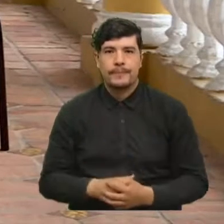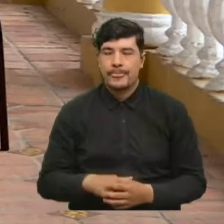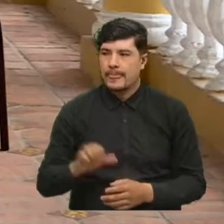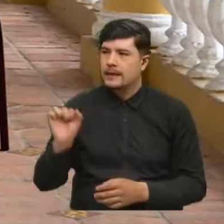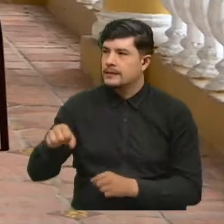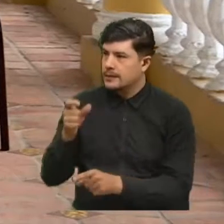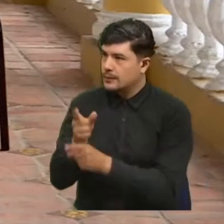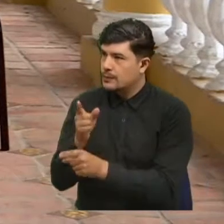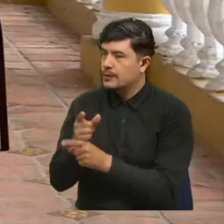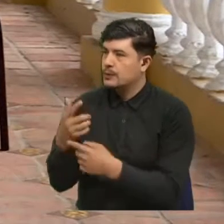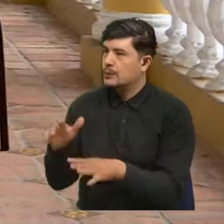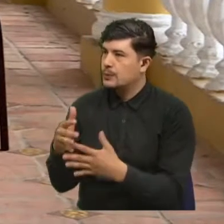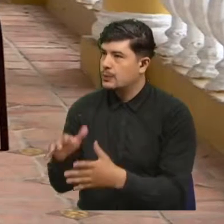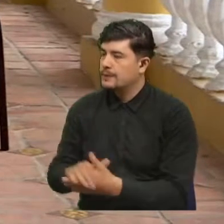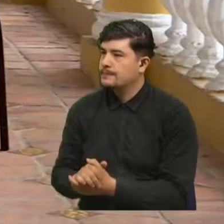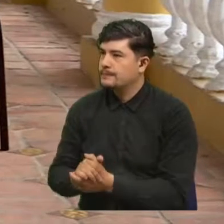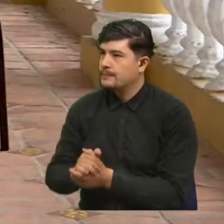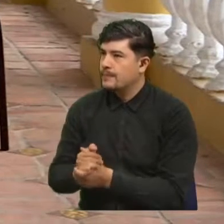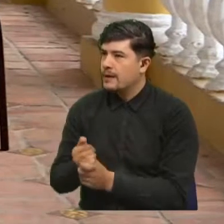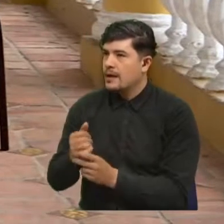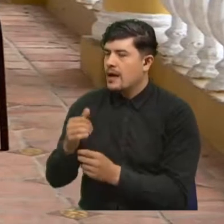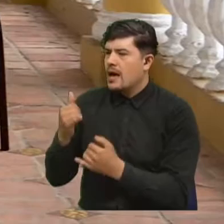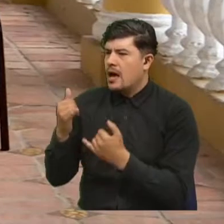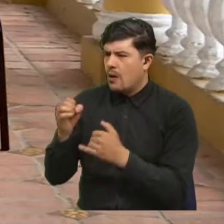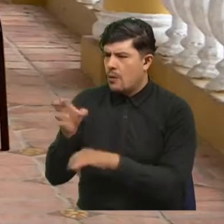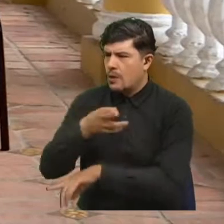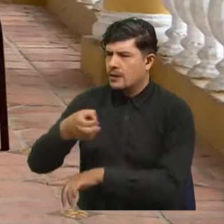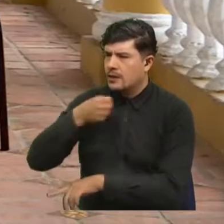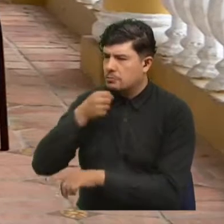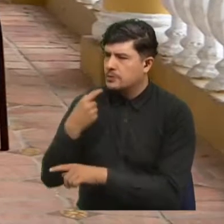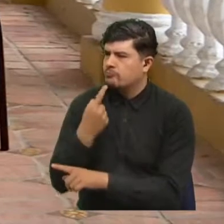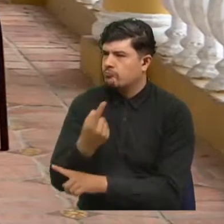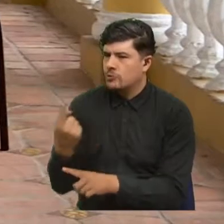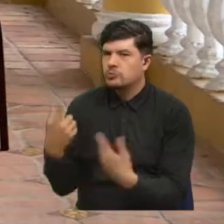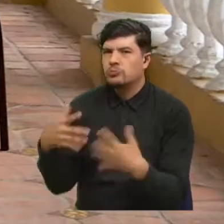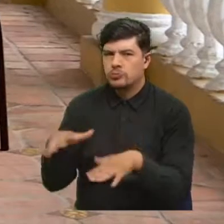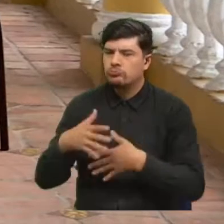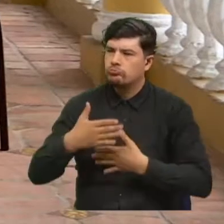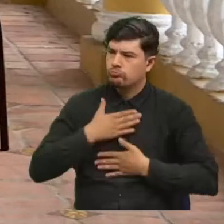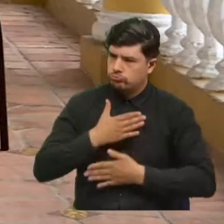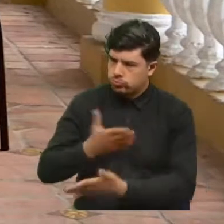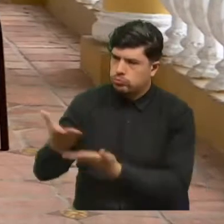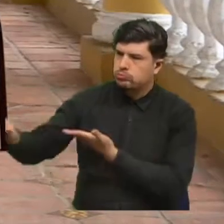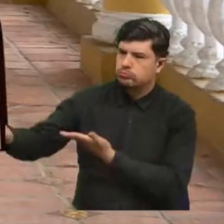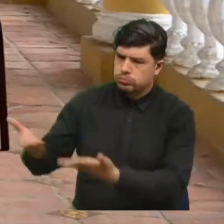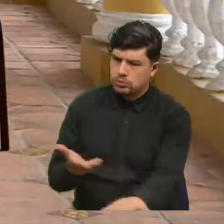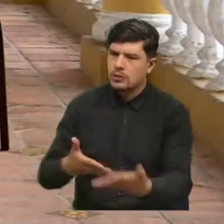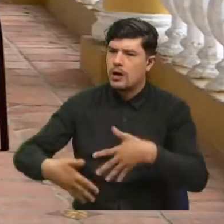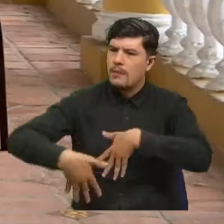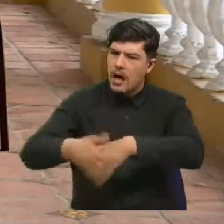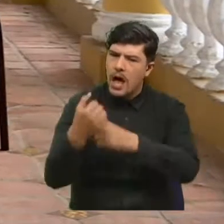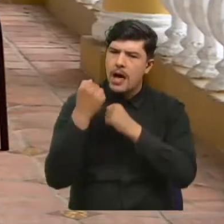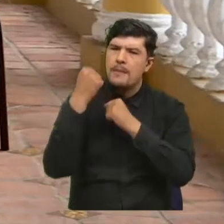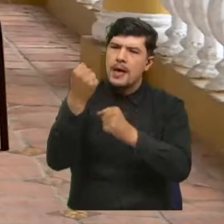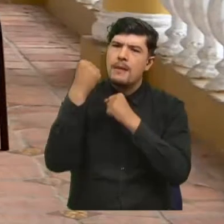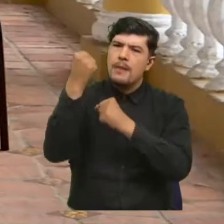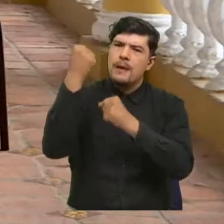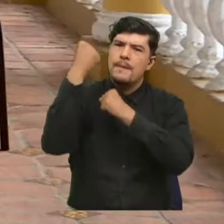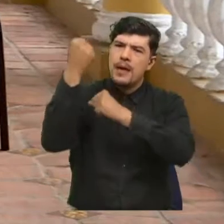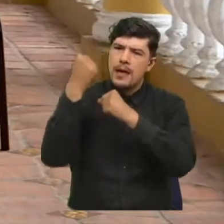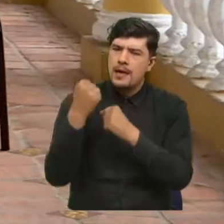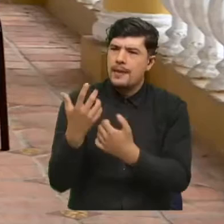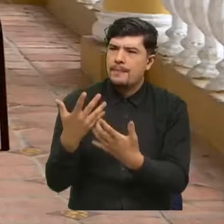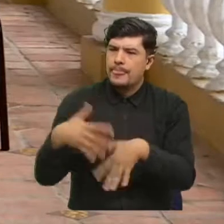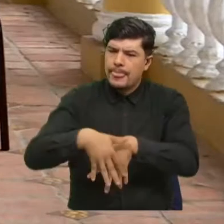gobernador y lo que siempre hemos dicho aquí en oriente noticias bienvenida a las manifestaciones bienvenidos los recorridos las marchas pero